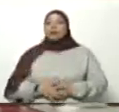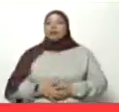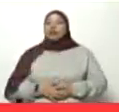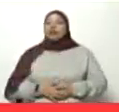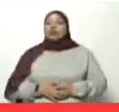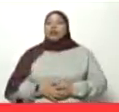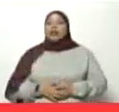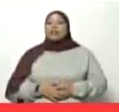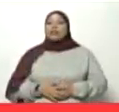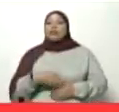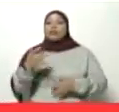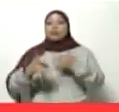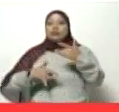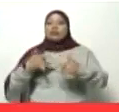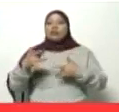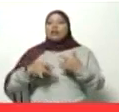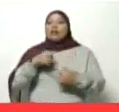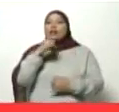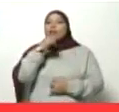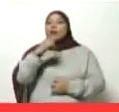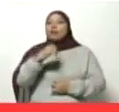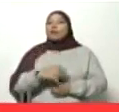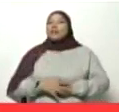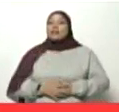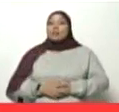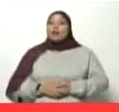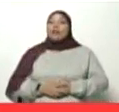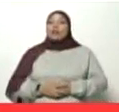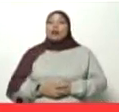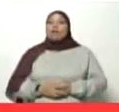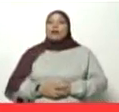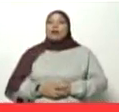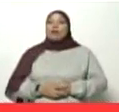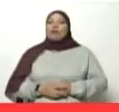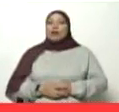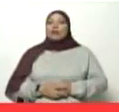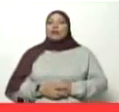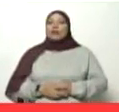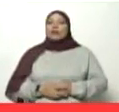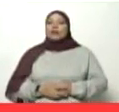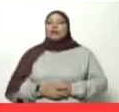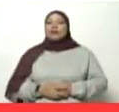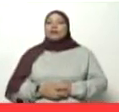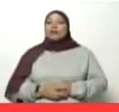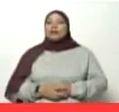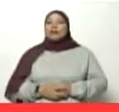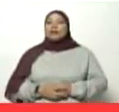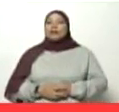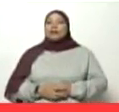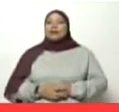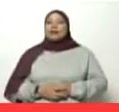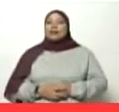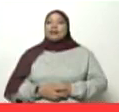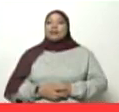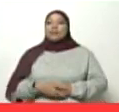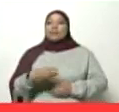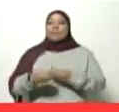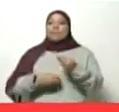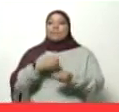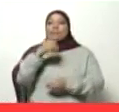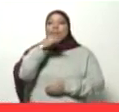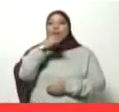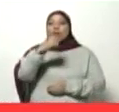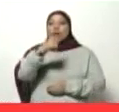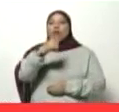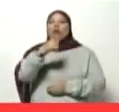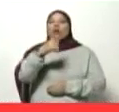Son actividades que matan pasiones, pues. Aterrizan a la gente. Aterrizan a los que andan por allí